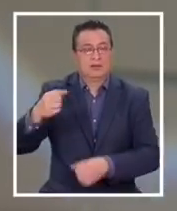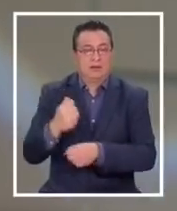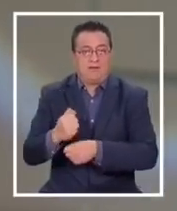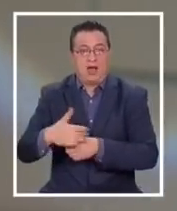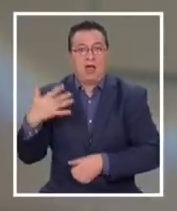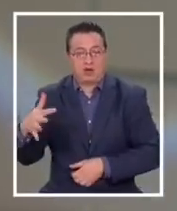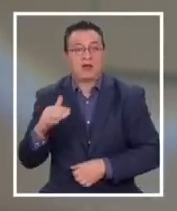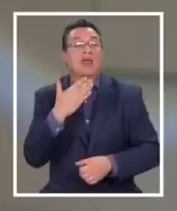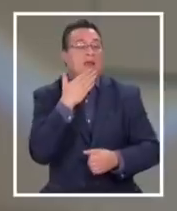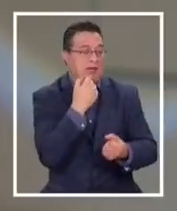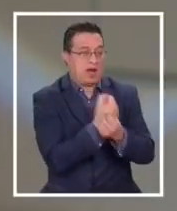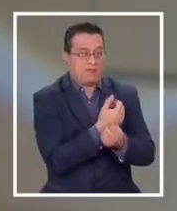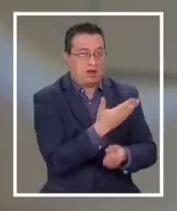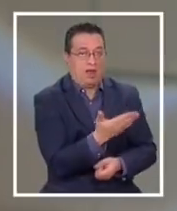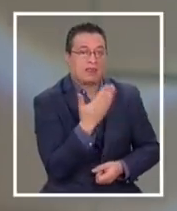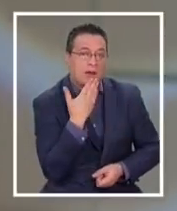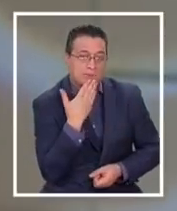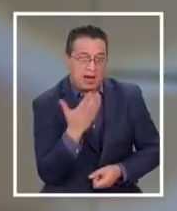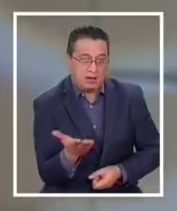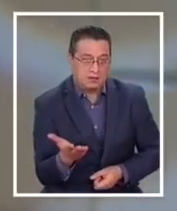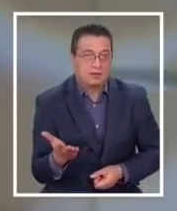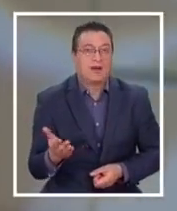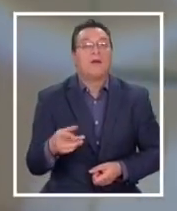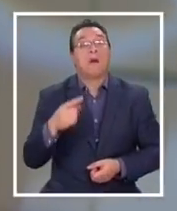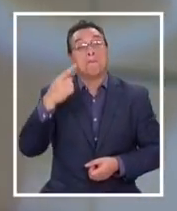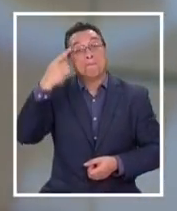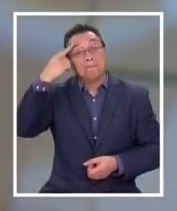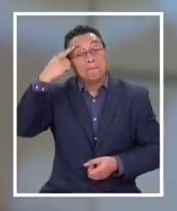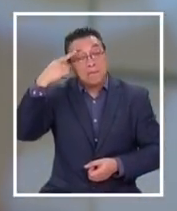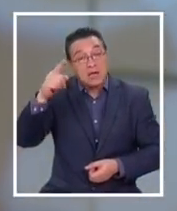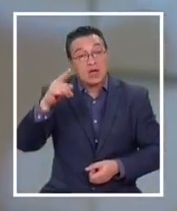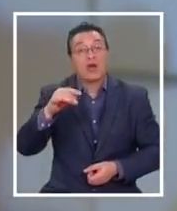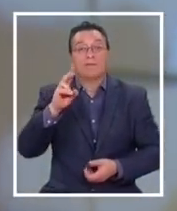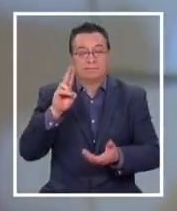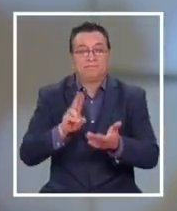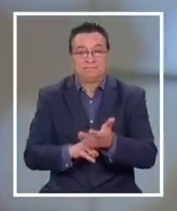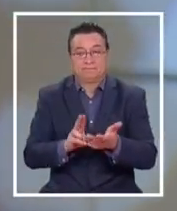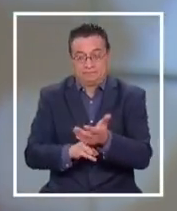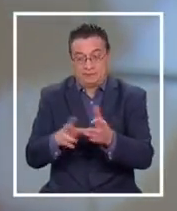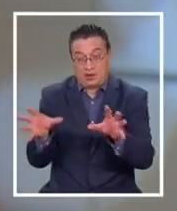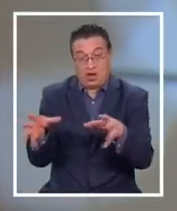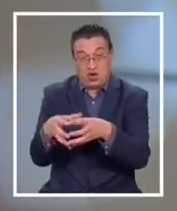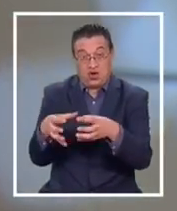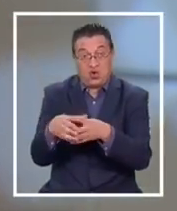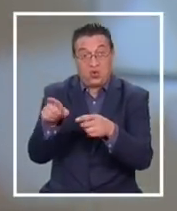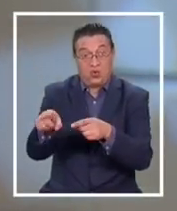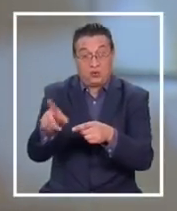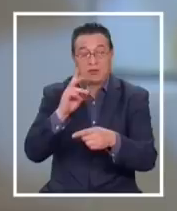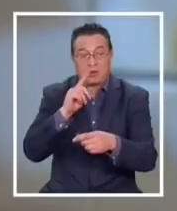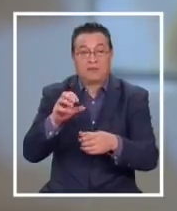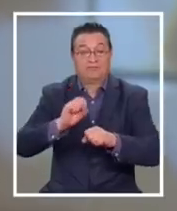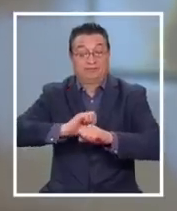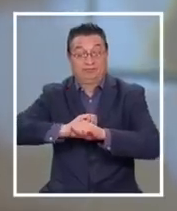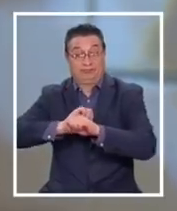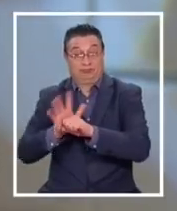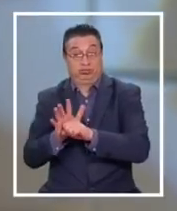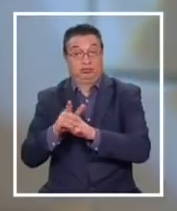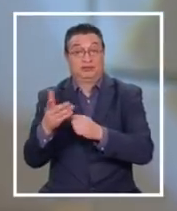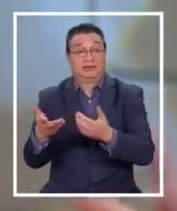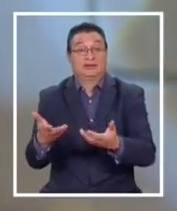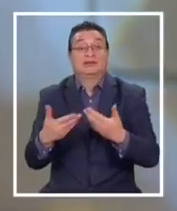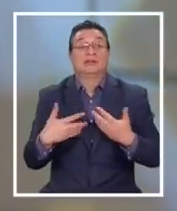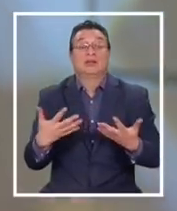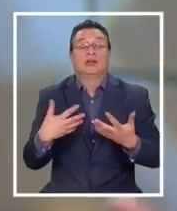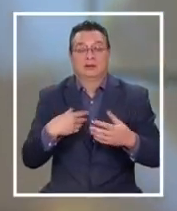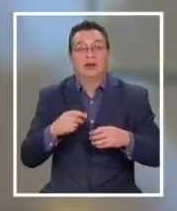importante, y de Carabineros también. Pero efectivamente son bandas y lo que ha traído la pandemia, porque a veces dicen,